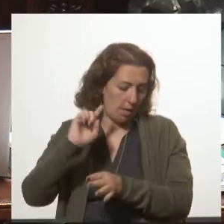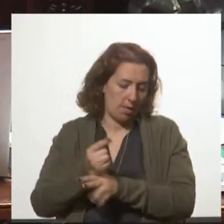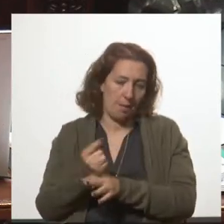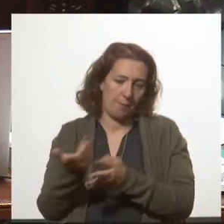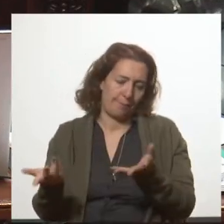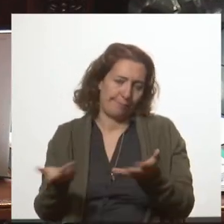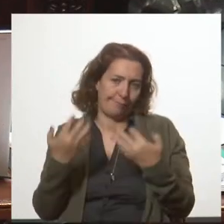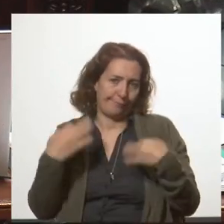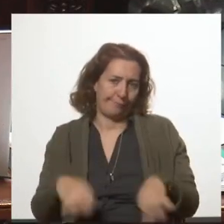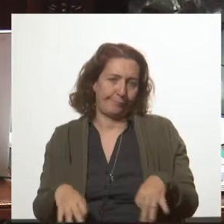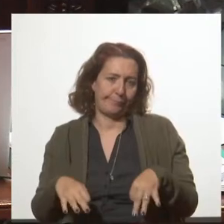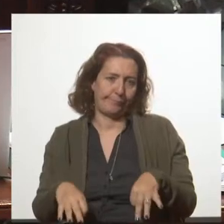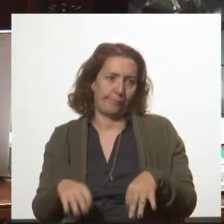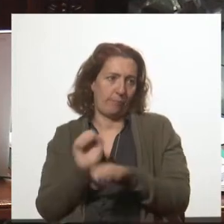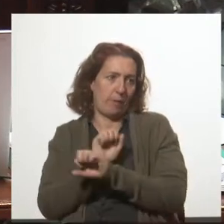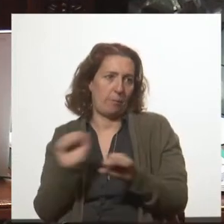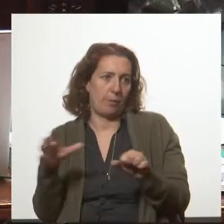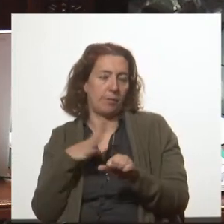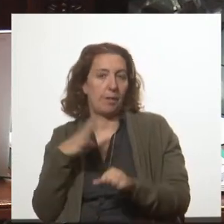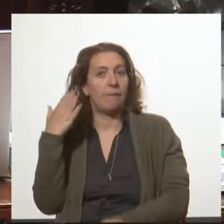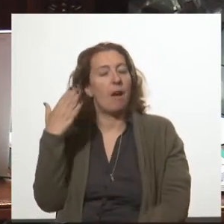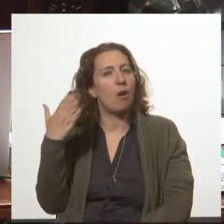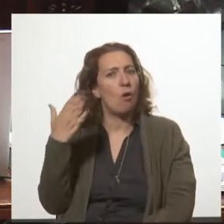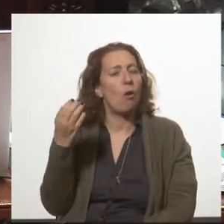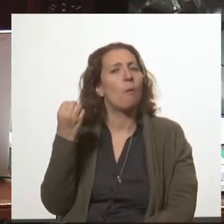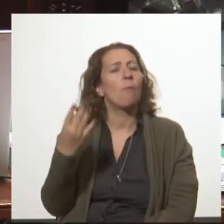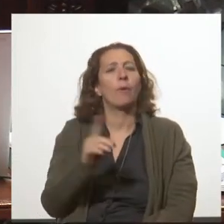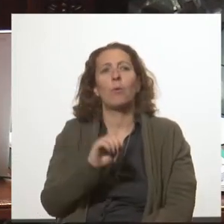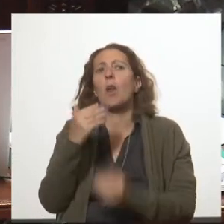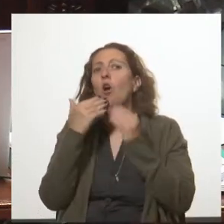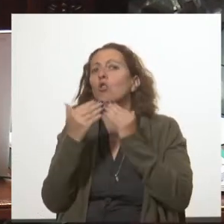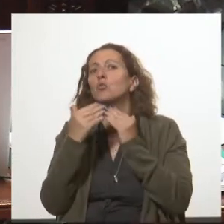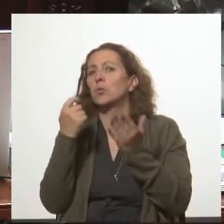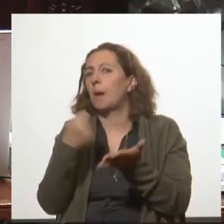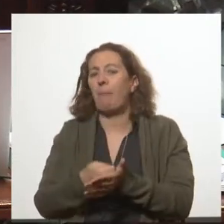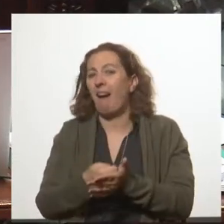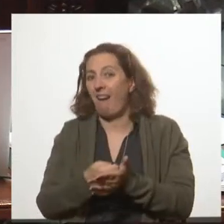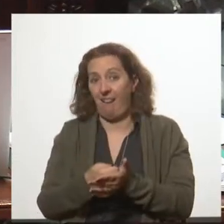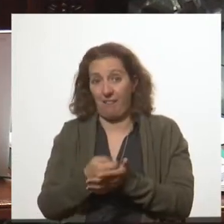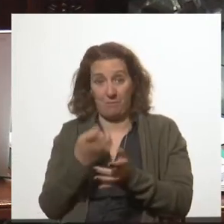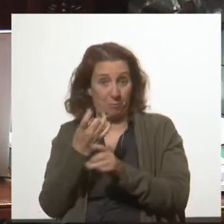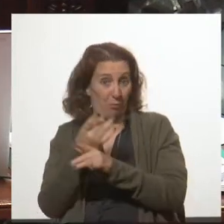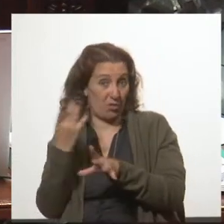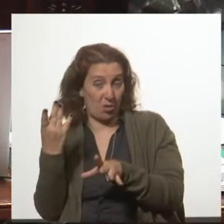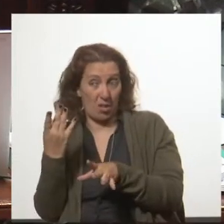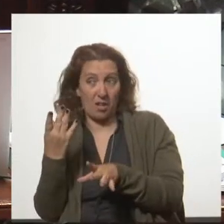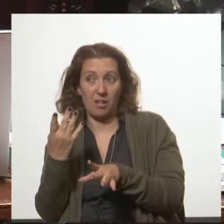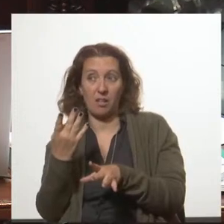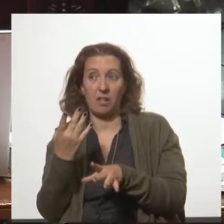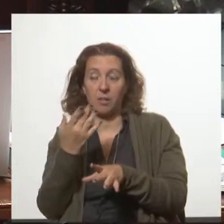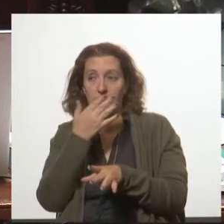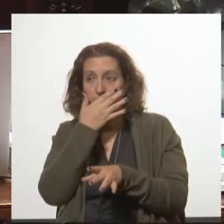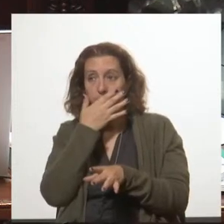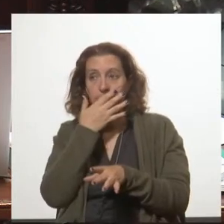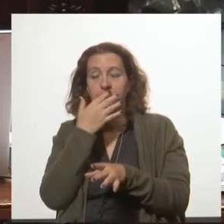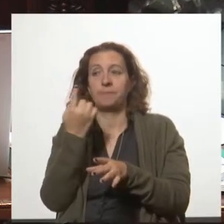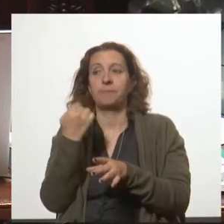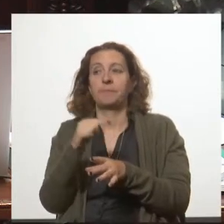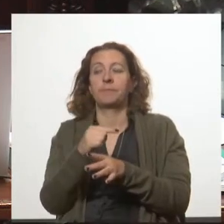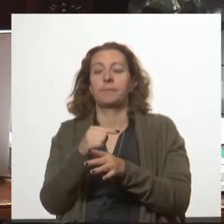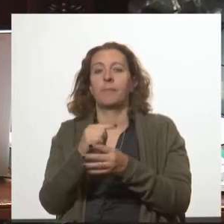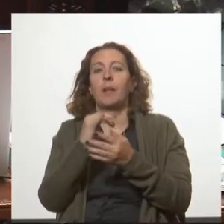seguramente que podría tener mayor valor porque no era una consulta paga a un profesional este que